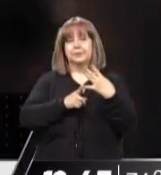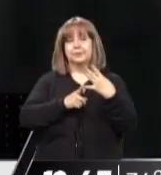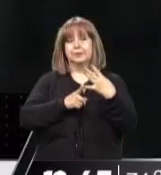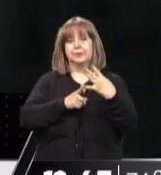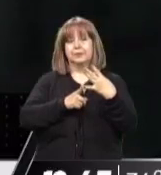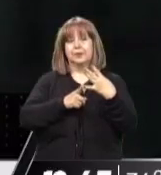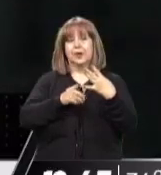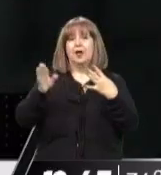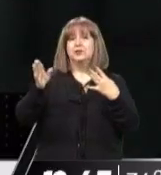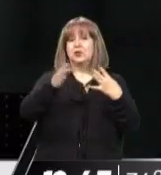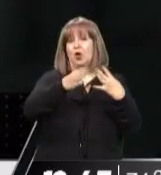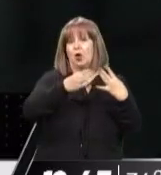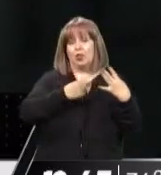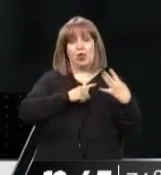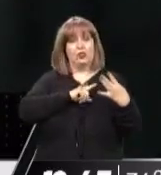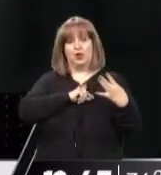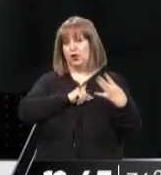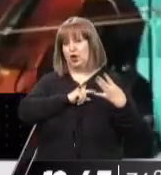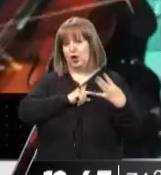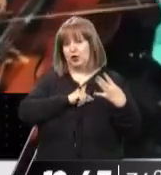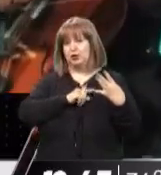Estamos todos con mucho dolor.